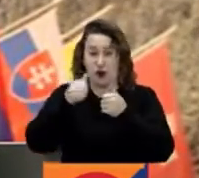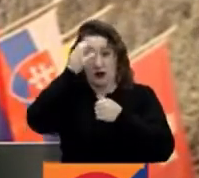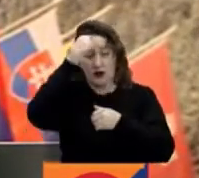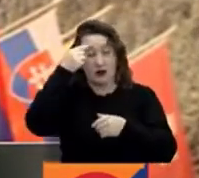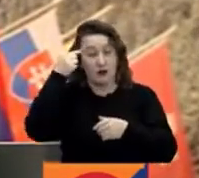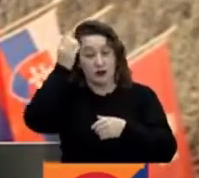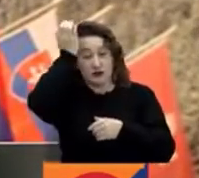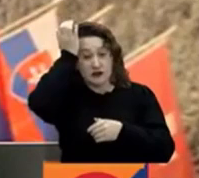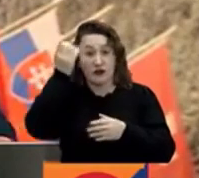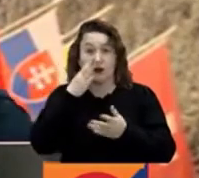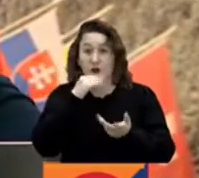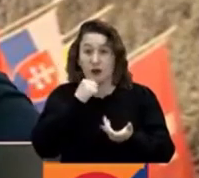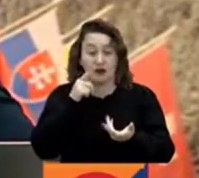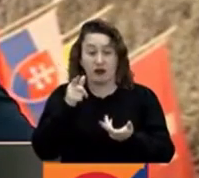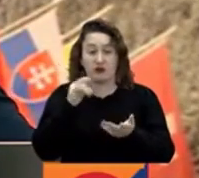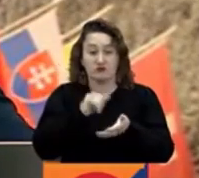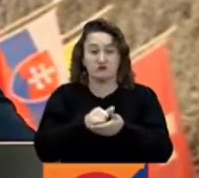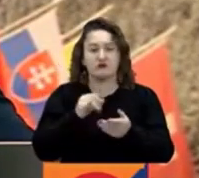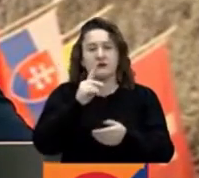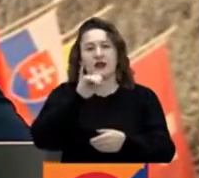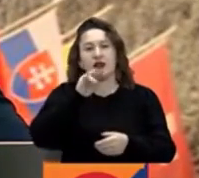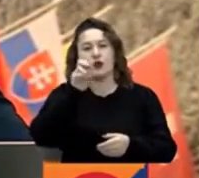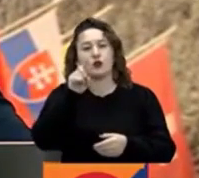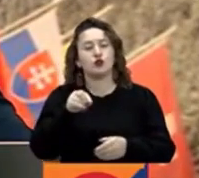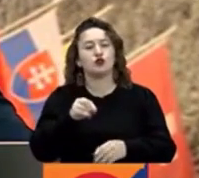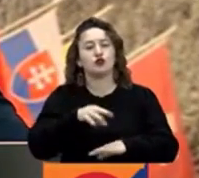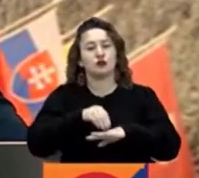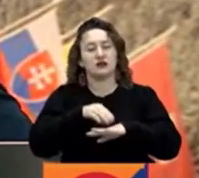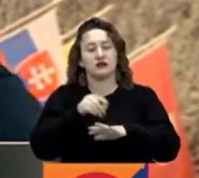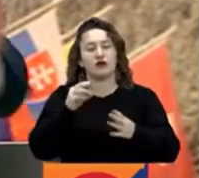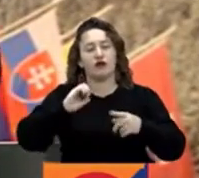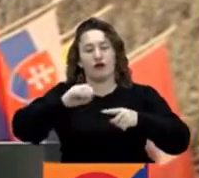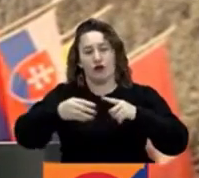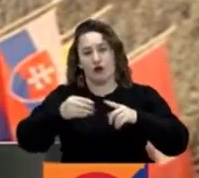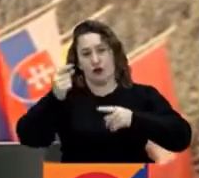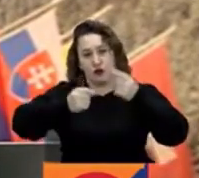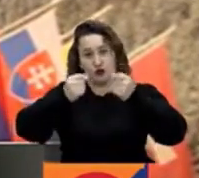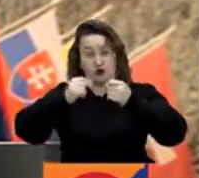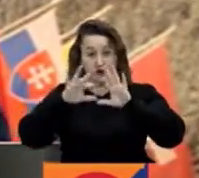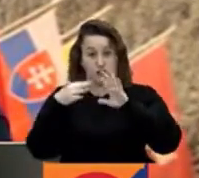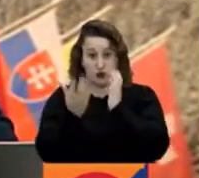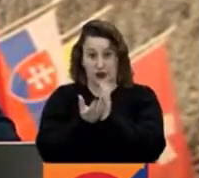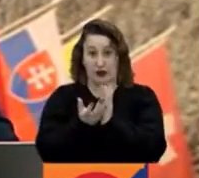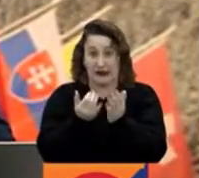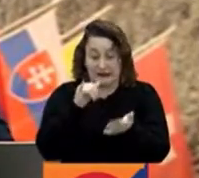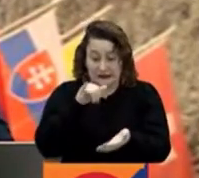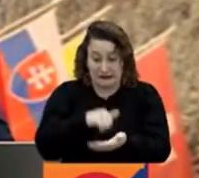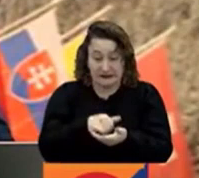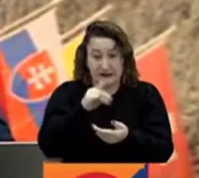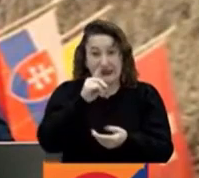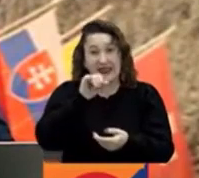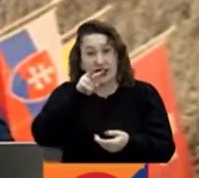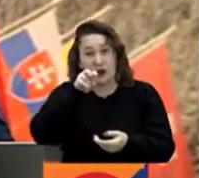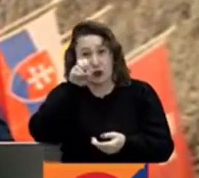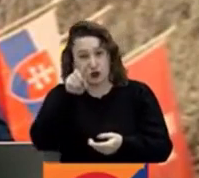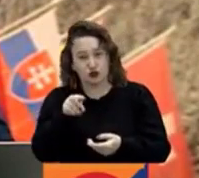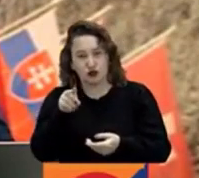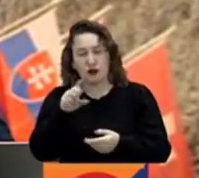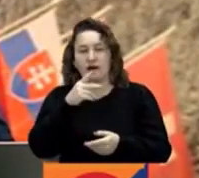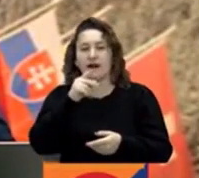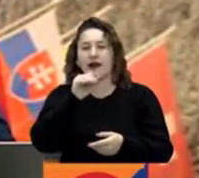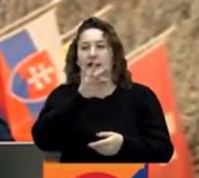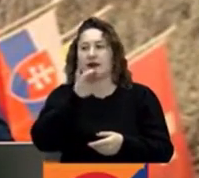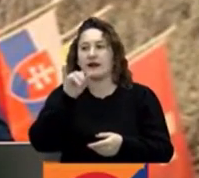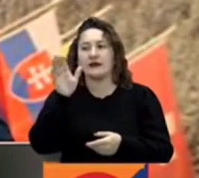hora, precisamente desde Davos, Suiza, en el Foro Económico Mundial. Precisamente vamos ahí a Davos con Katy Sánchez, porque además el